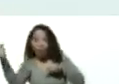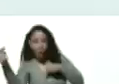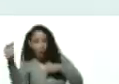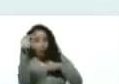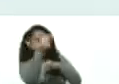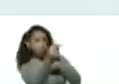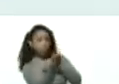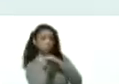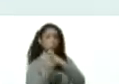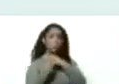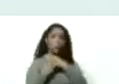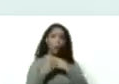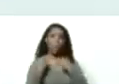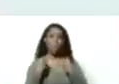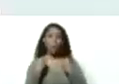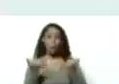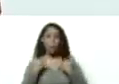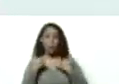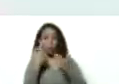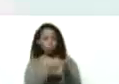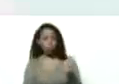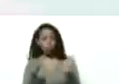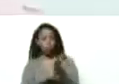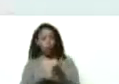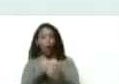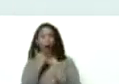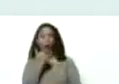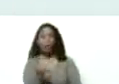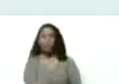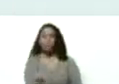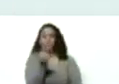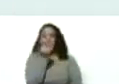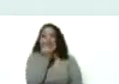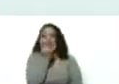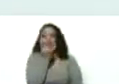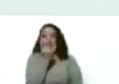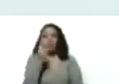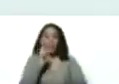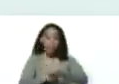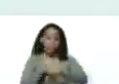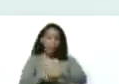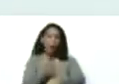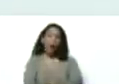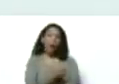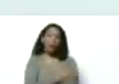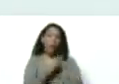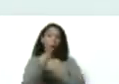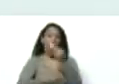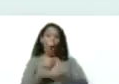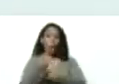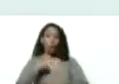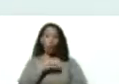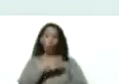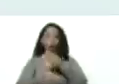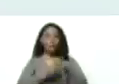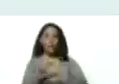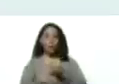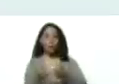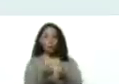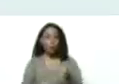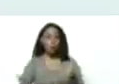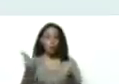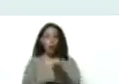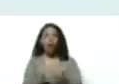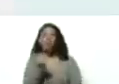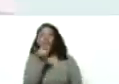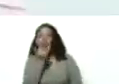para uno rectificar algún error que se haya cometido, rectificarlo a tiempo como lo hemos hecho, rectificando